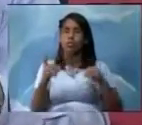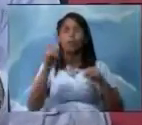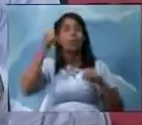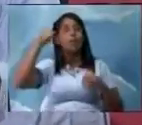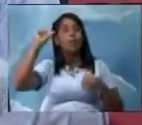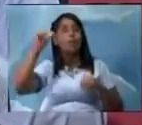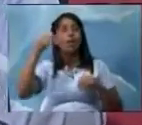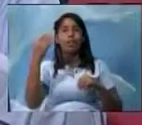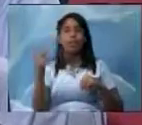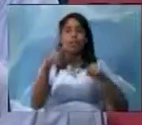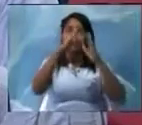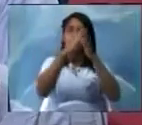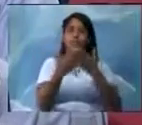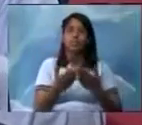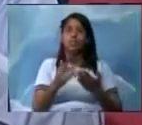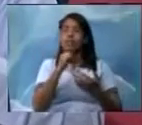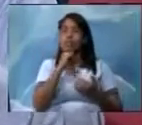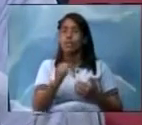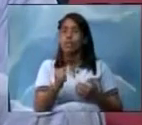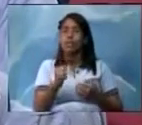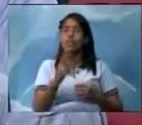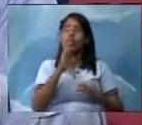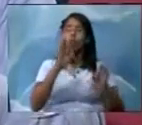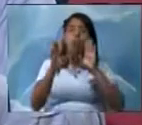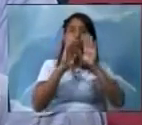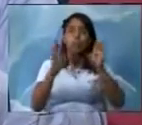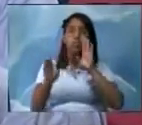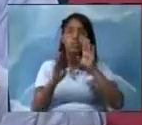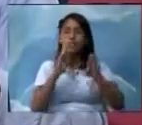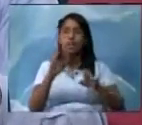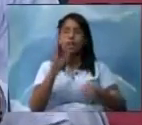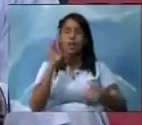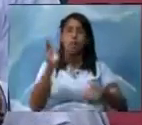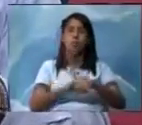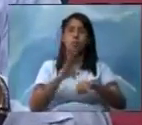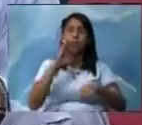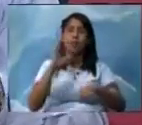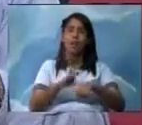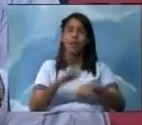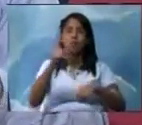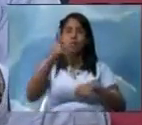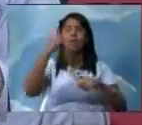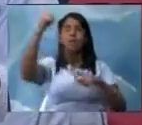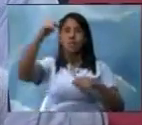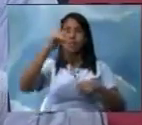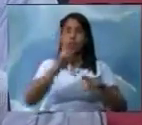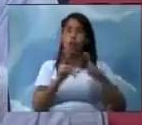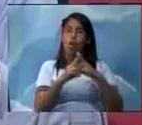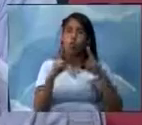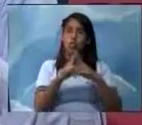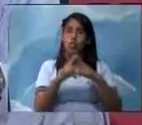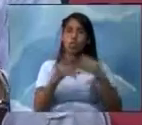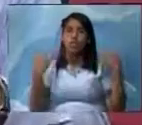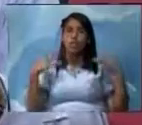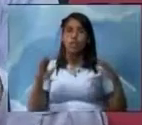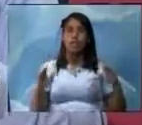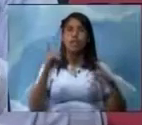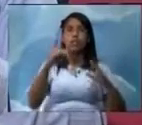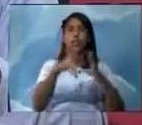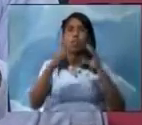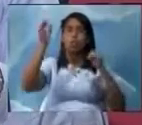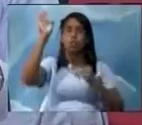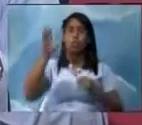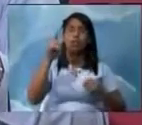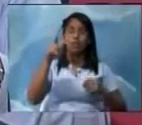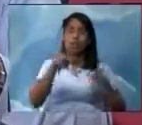recuerde de esta palabra es menester confesar el pecado porque él te conoce quizás argenis Cáceres los pastores que